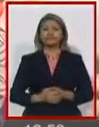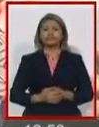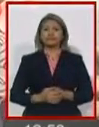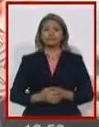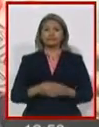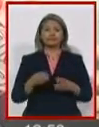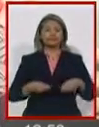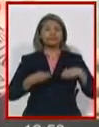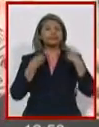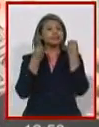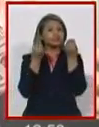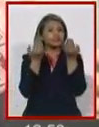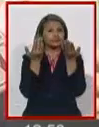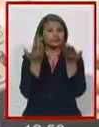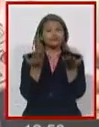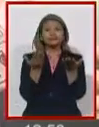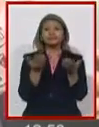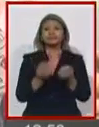estarían ofreciendo